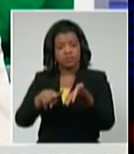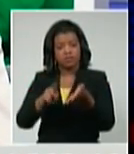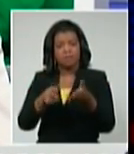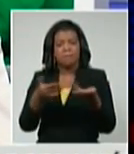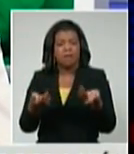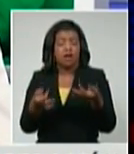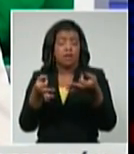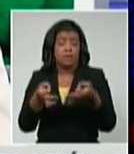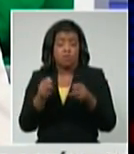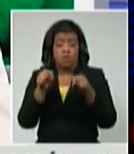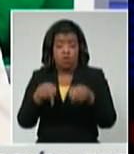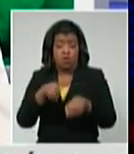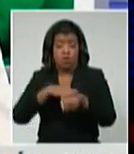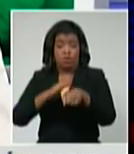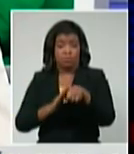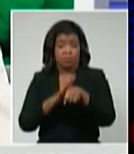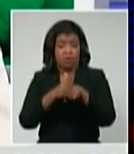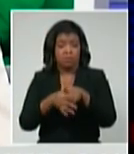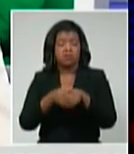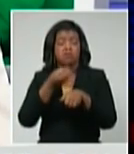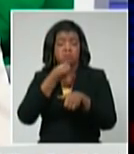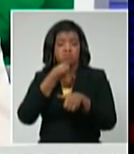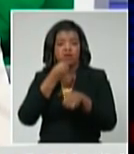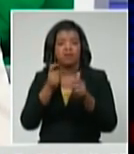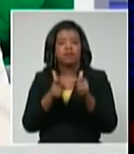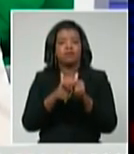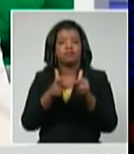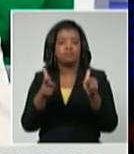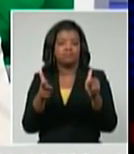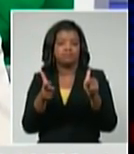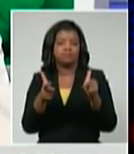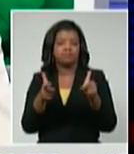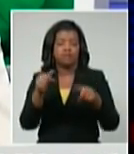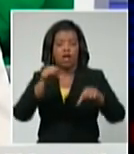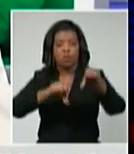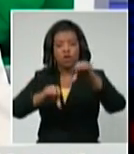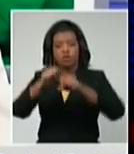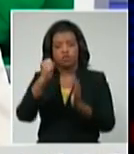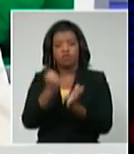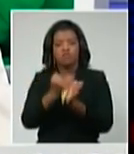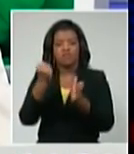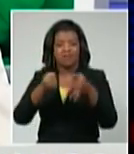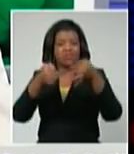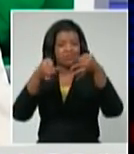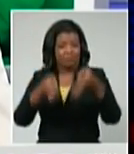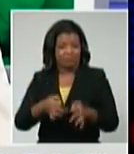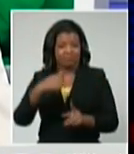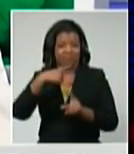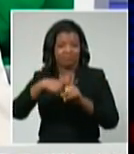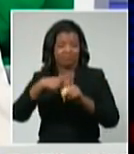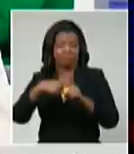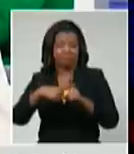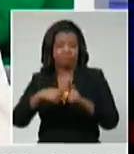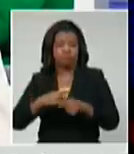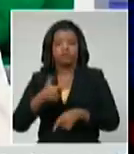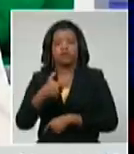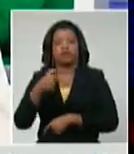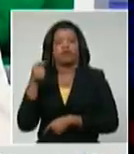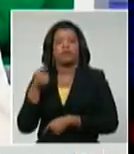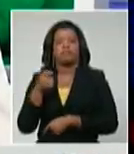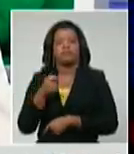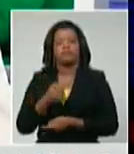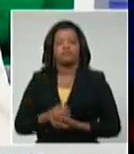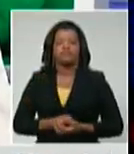la COVID, pues se permita un diagnóstico confirmatorio certero y rápido, lo más cercano